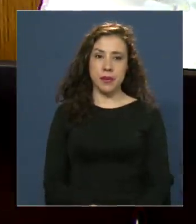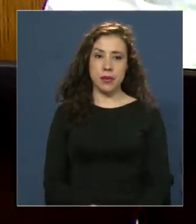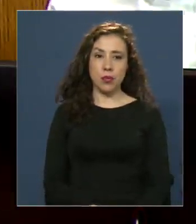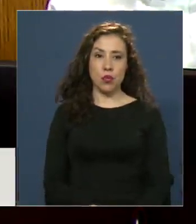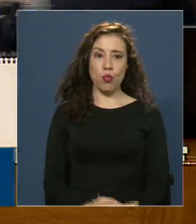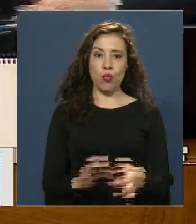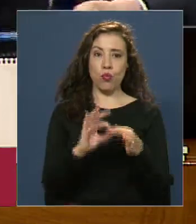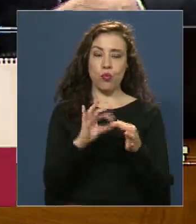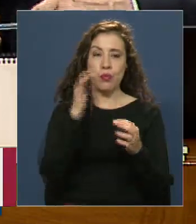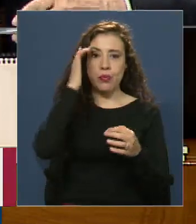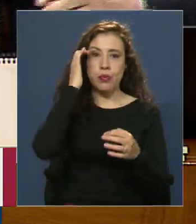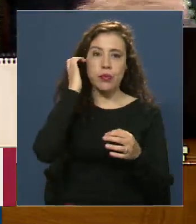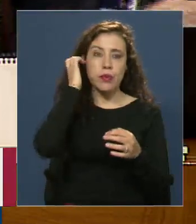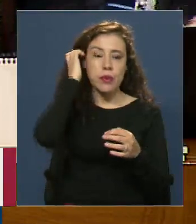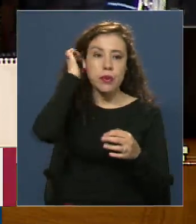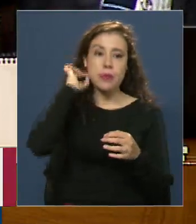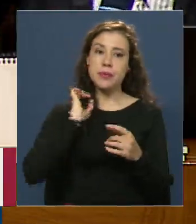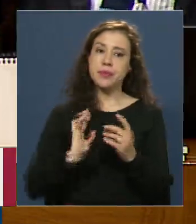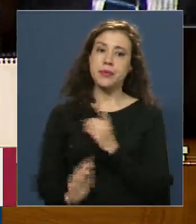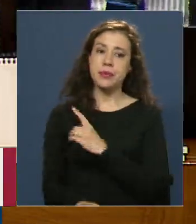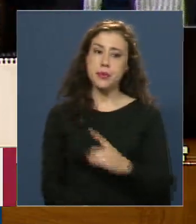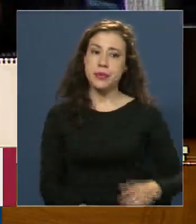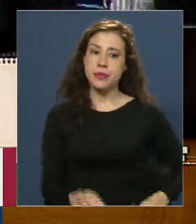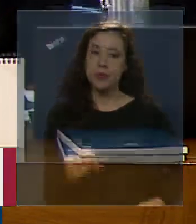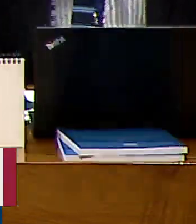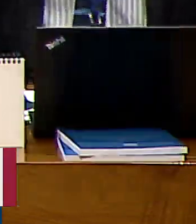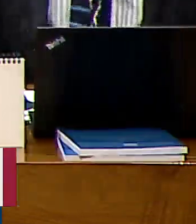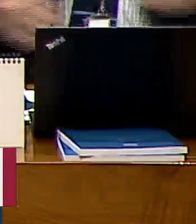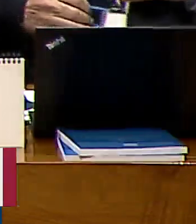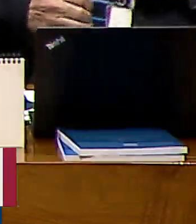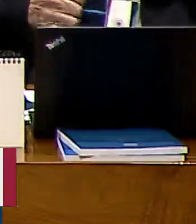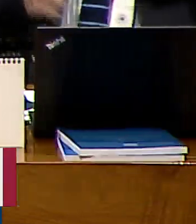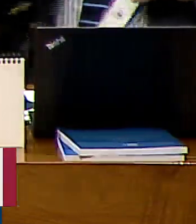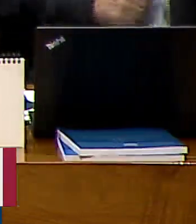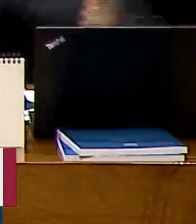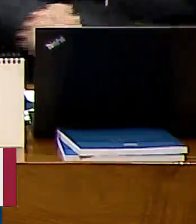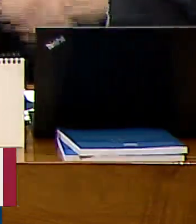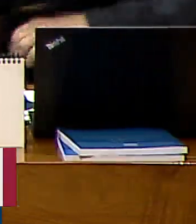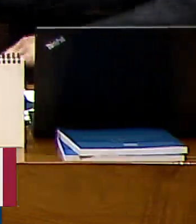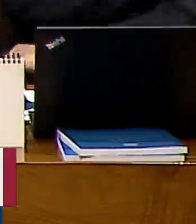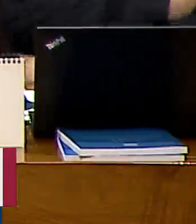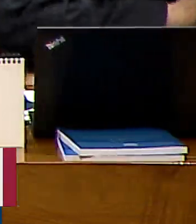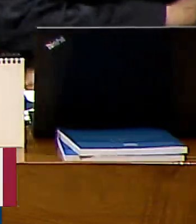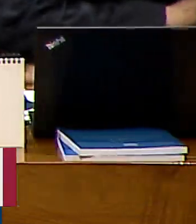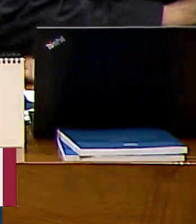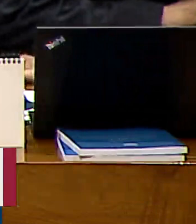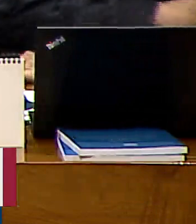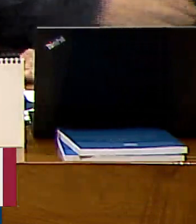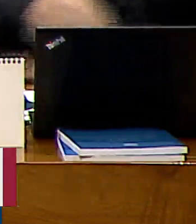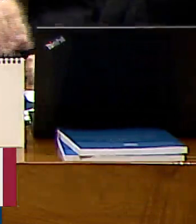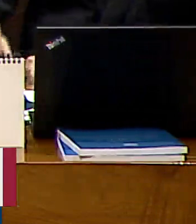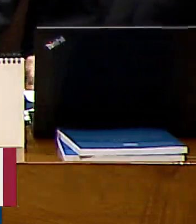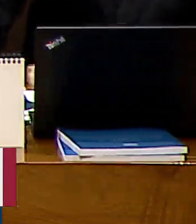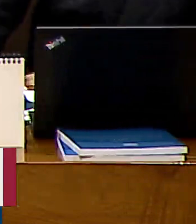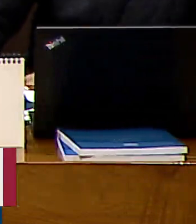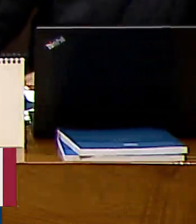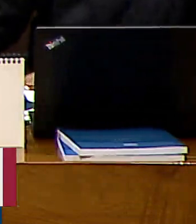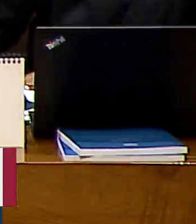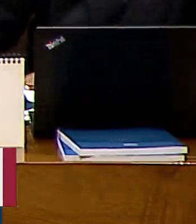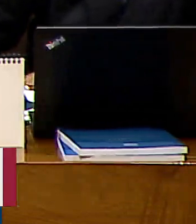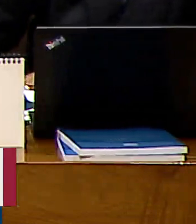Muchas gracias, honorable diputado don Pepe Austobar. Y antes de ofrecerle la palabra al